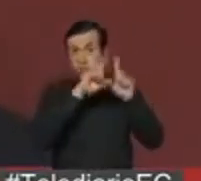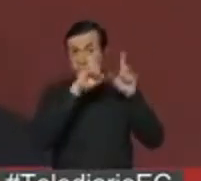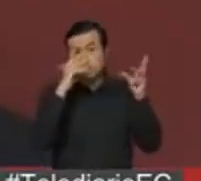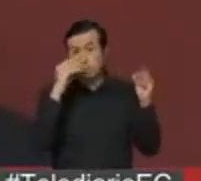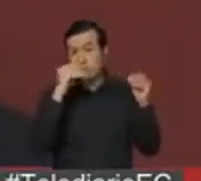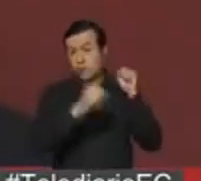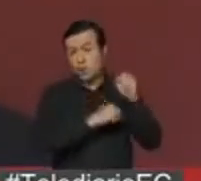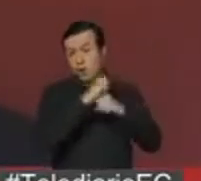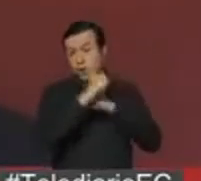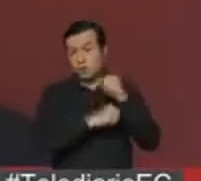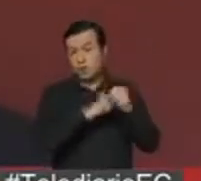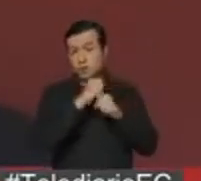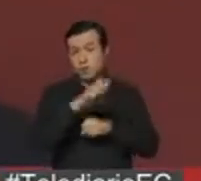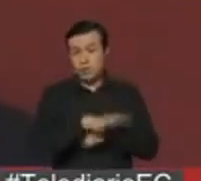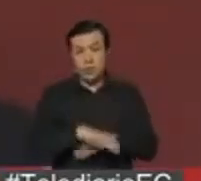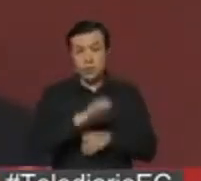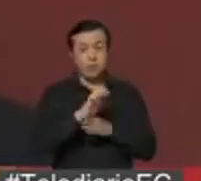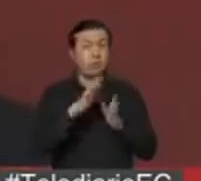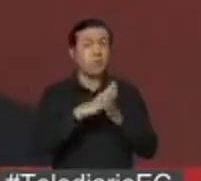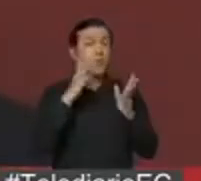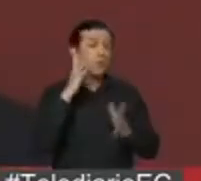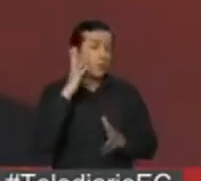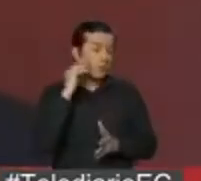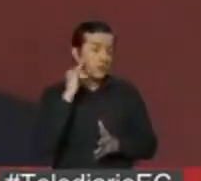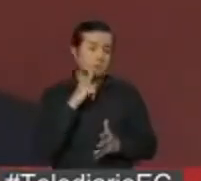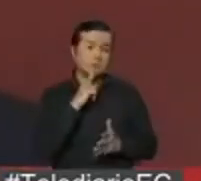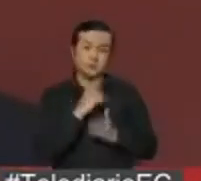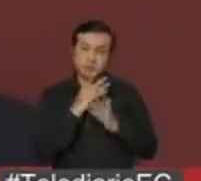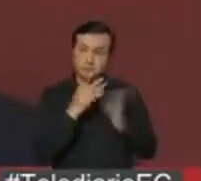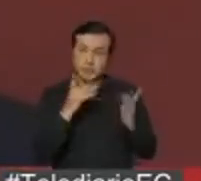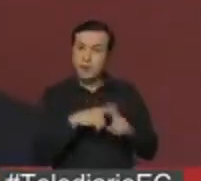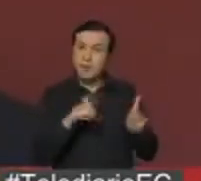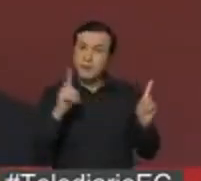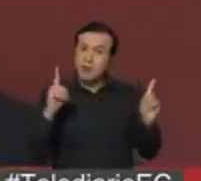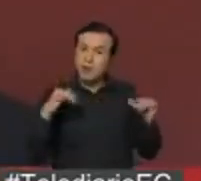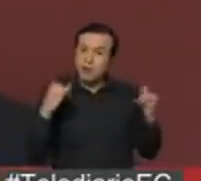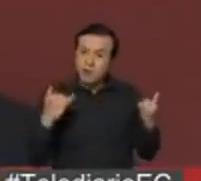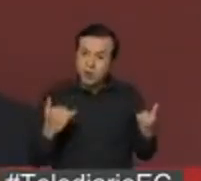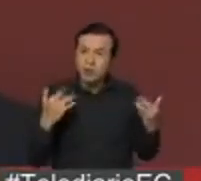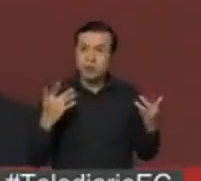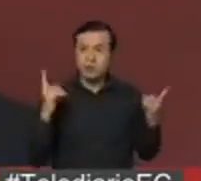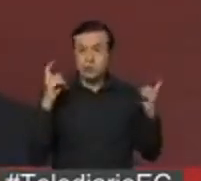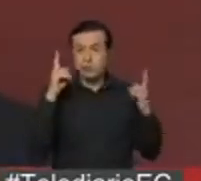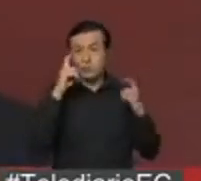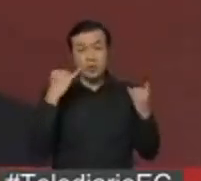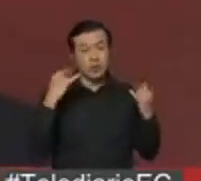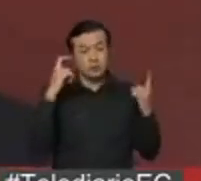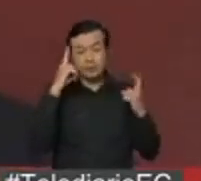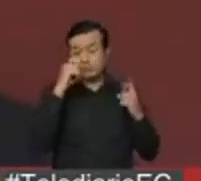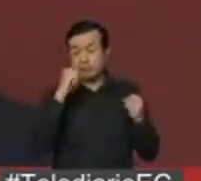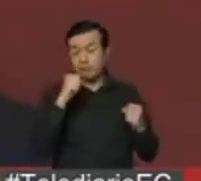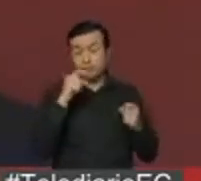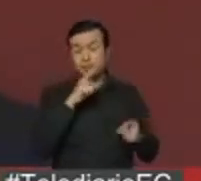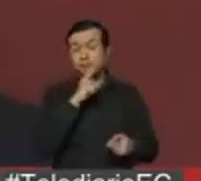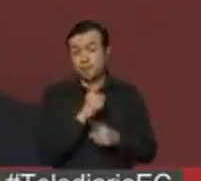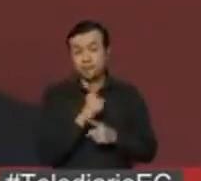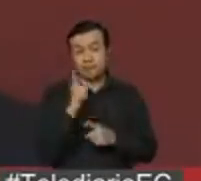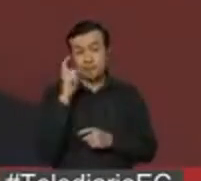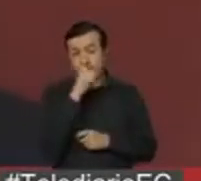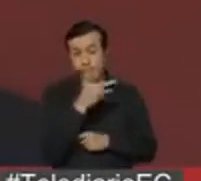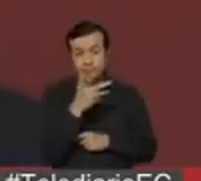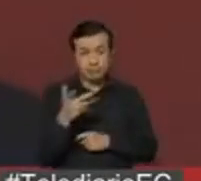ha existido aquí en el país, de mucha historia. Pero el escenario actual le veo muy complicado, le veo muy difícil el